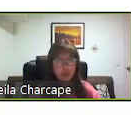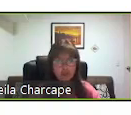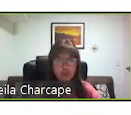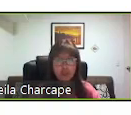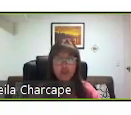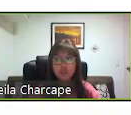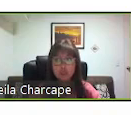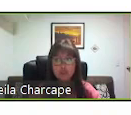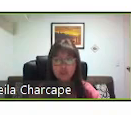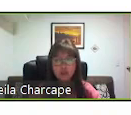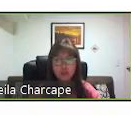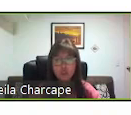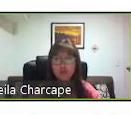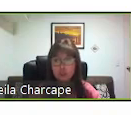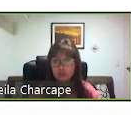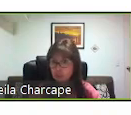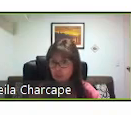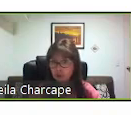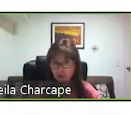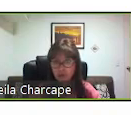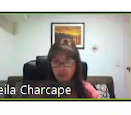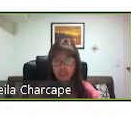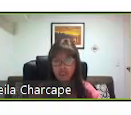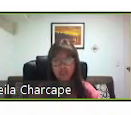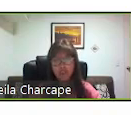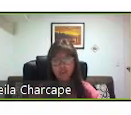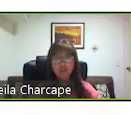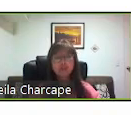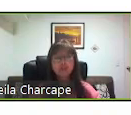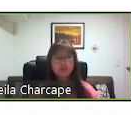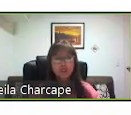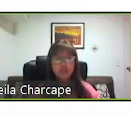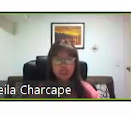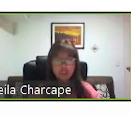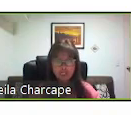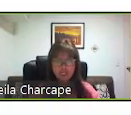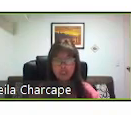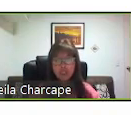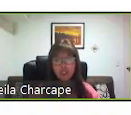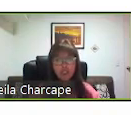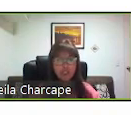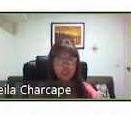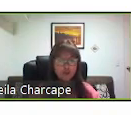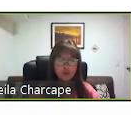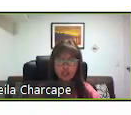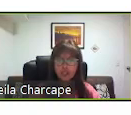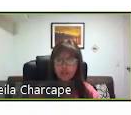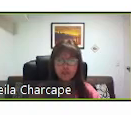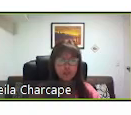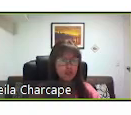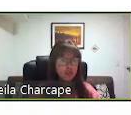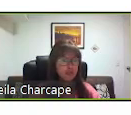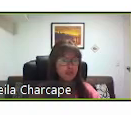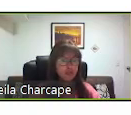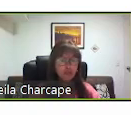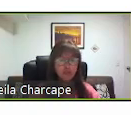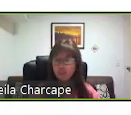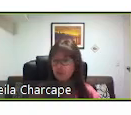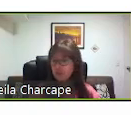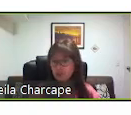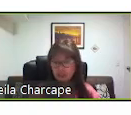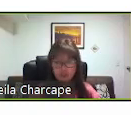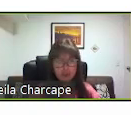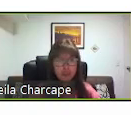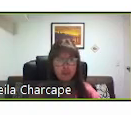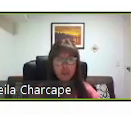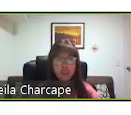un trabajo de verdad que ustedes como serumistas lo podrían hacer, ¿no? Dar charlas en los colegios,